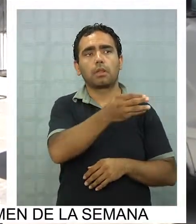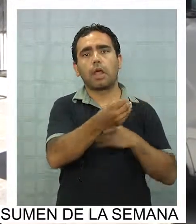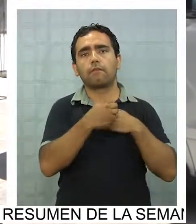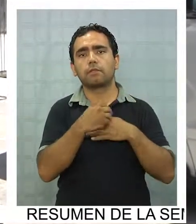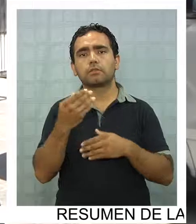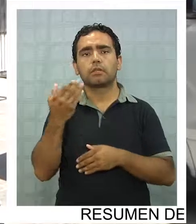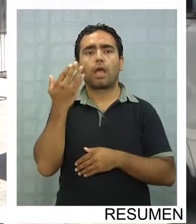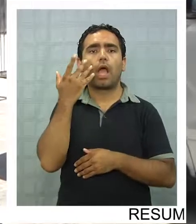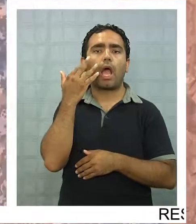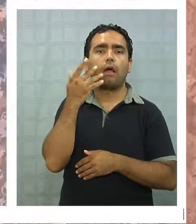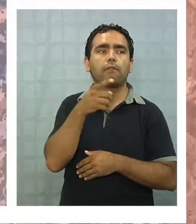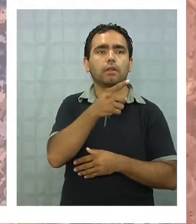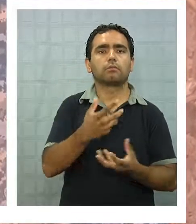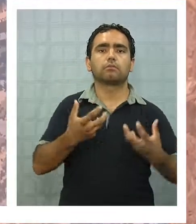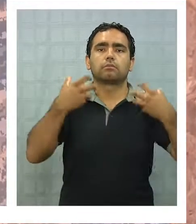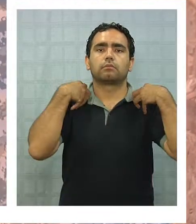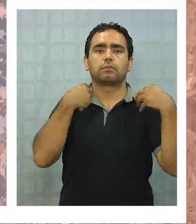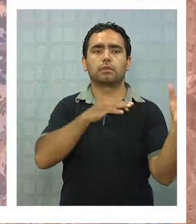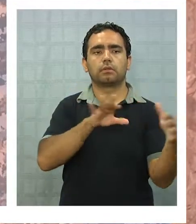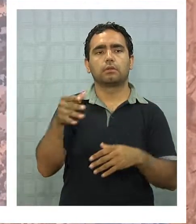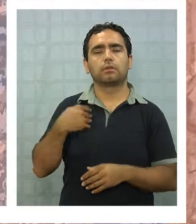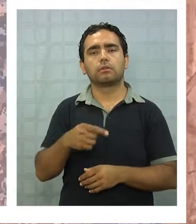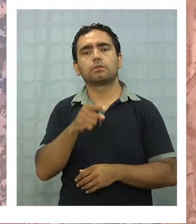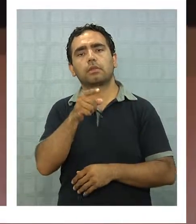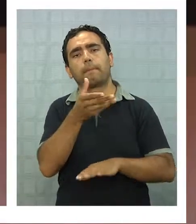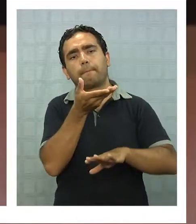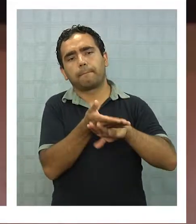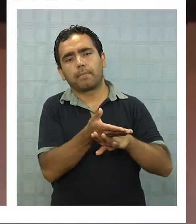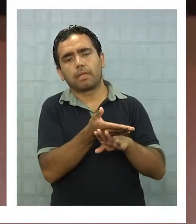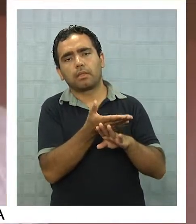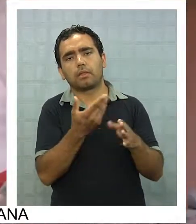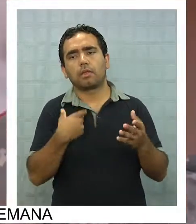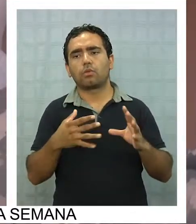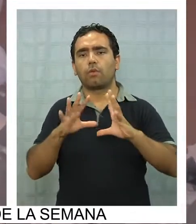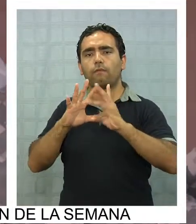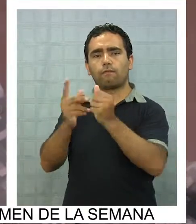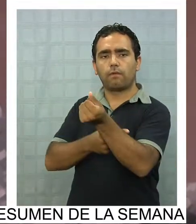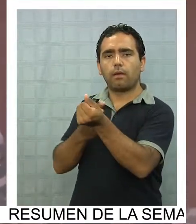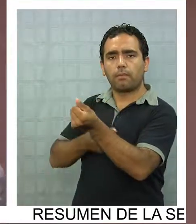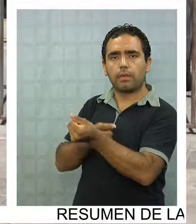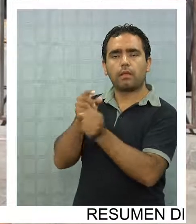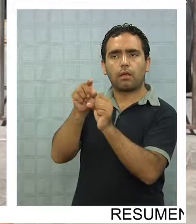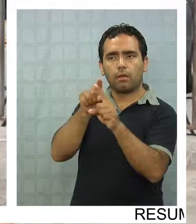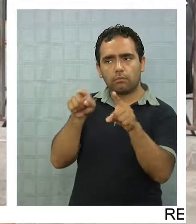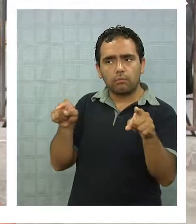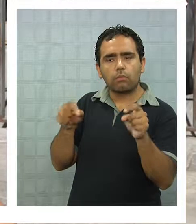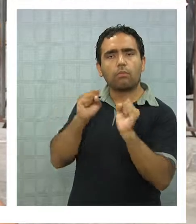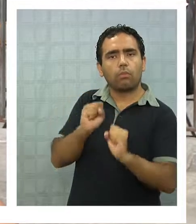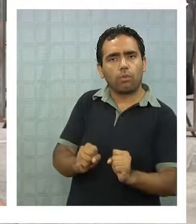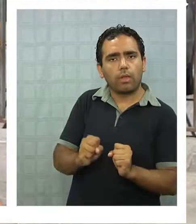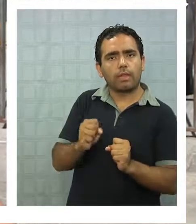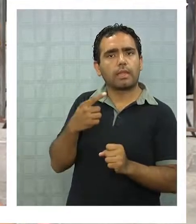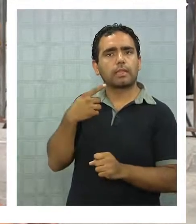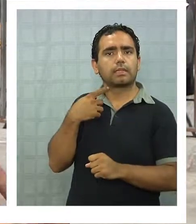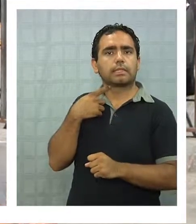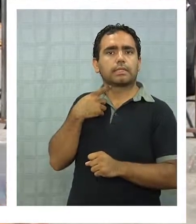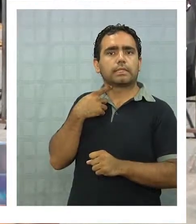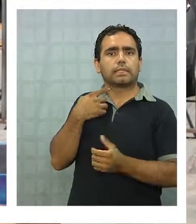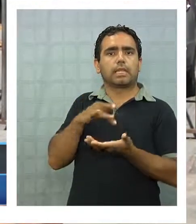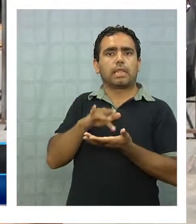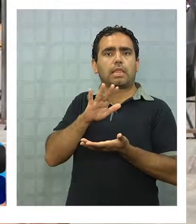asumían la Seremia de Desarrollo Social. Se está pidiendo una repactación para esas familias que puedan repactar sus deudas, que ellos no